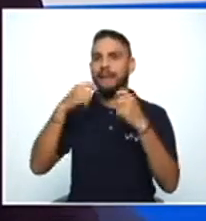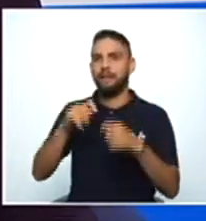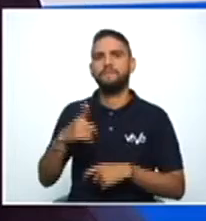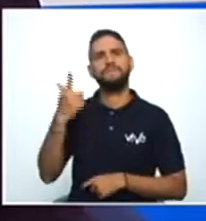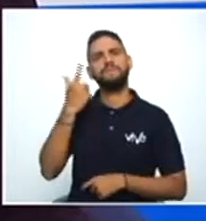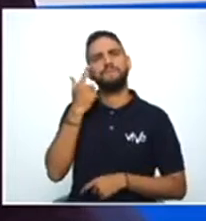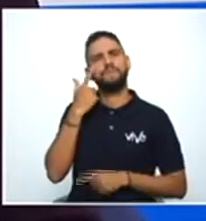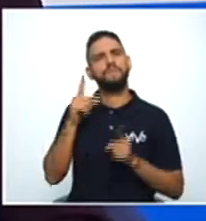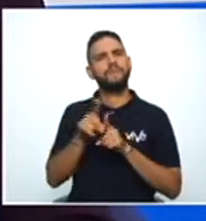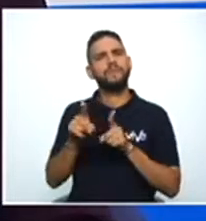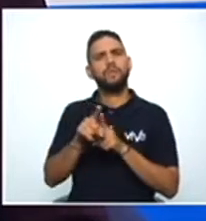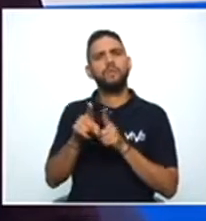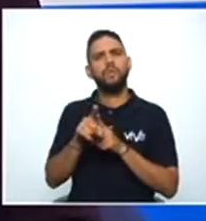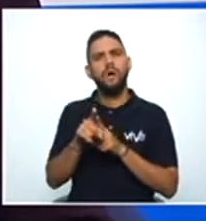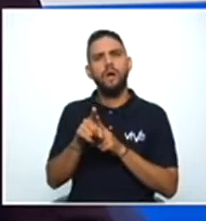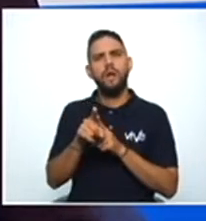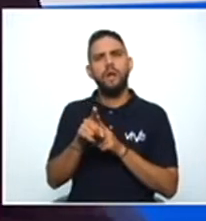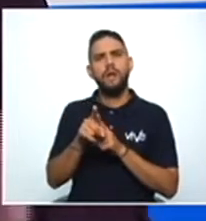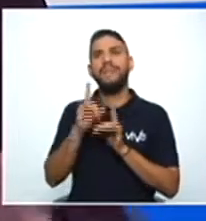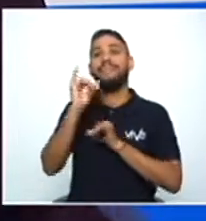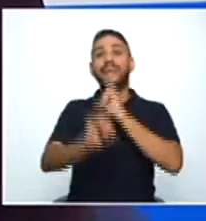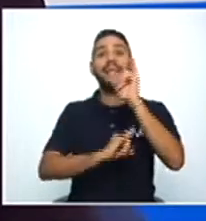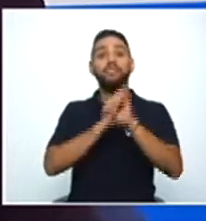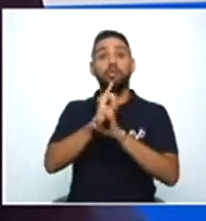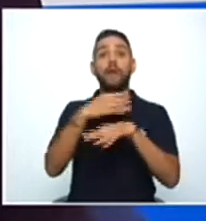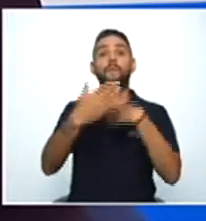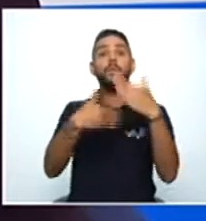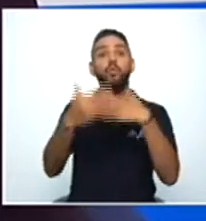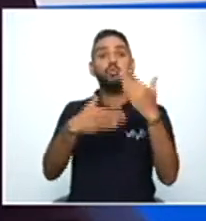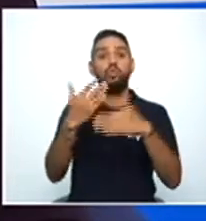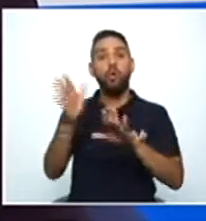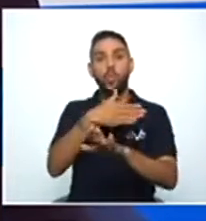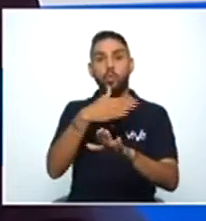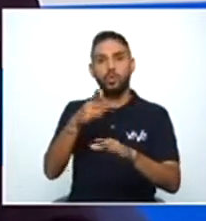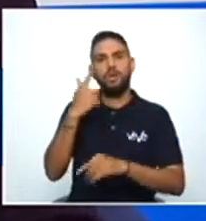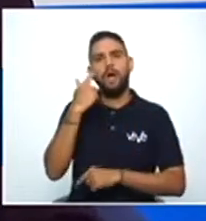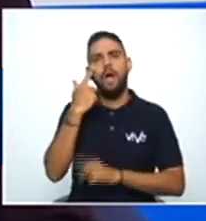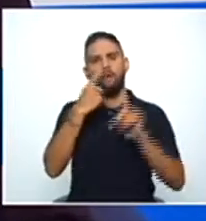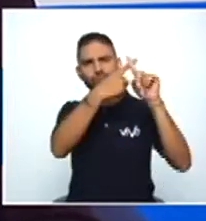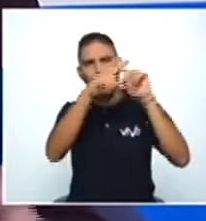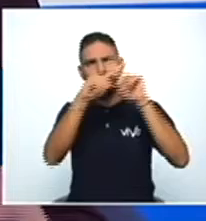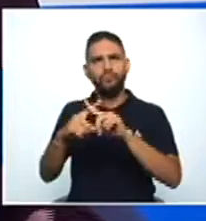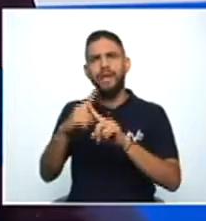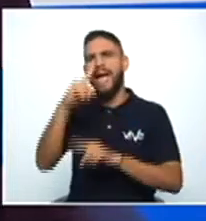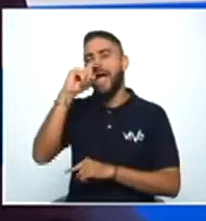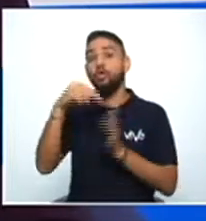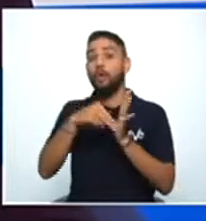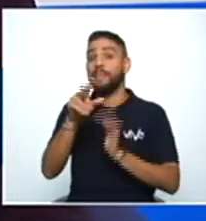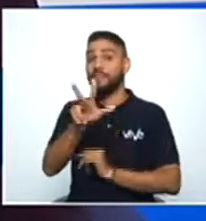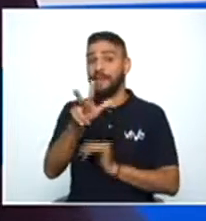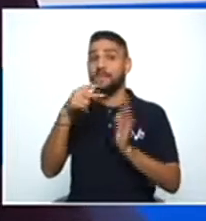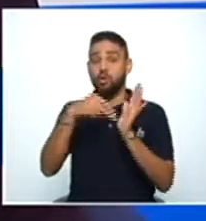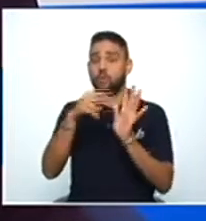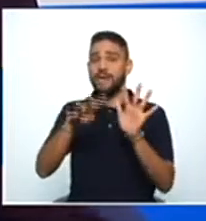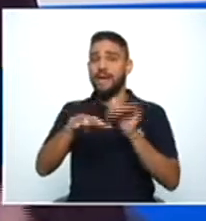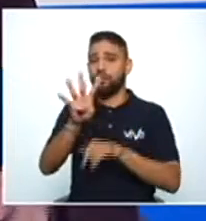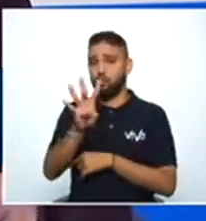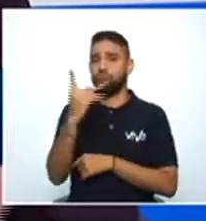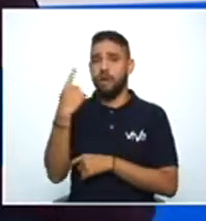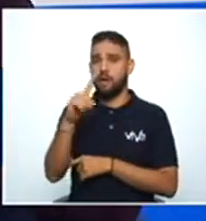incluso de cifras de la organización internacional de productores fonográficos ellos tienen unas cifras publicadas del año 2003 y el 2014 donde